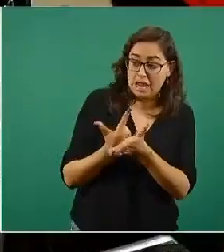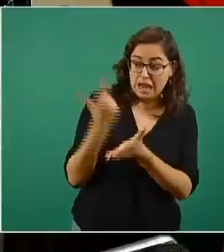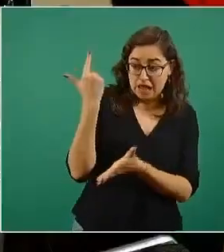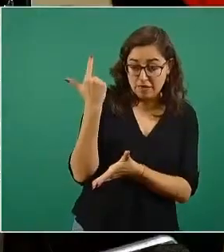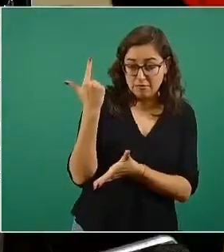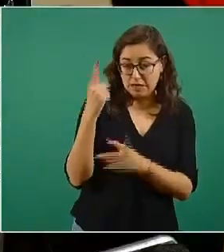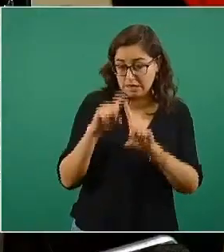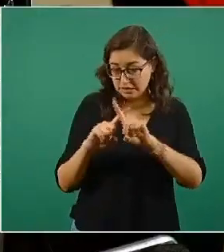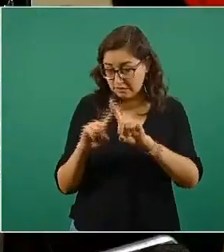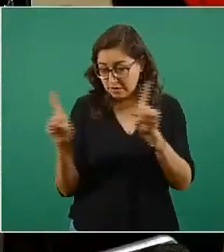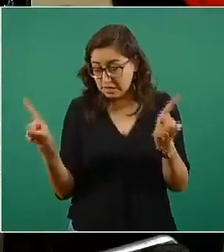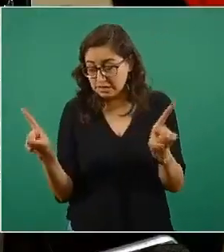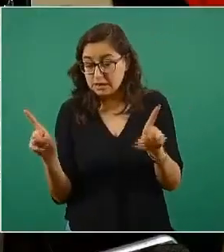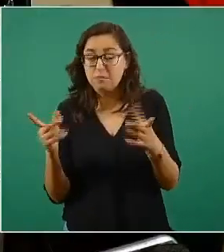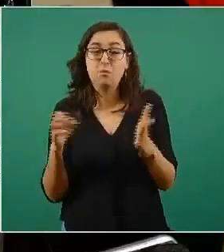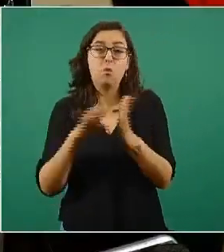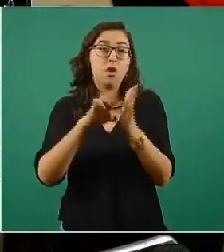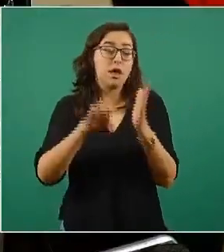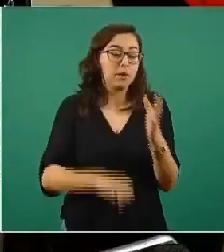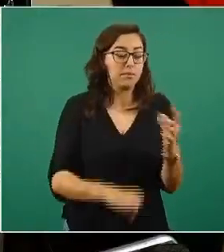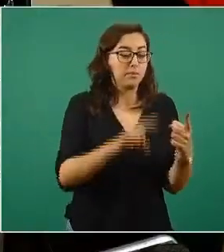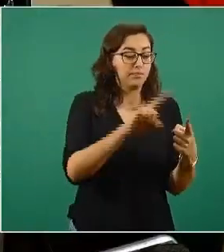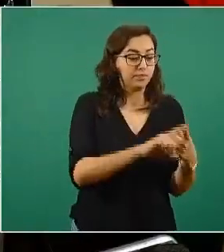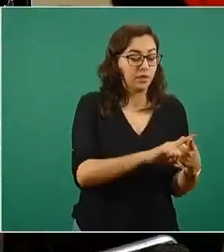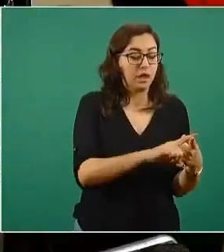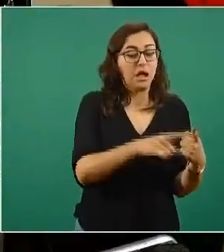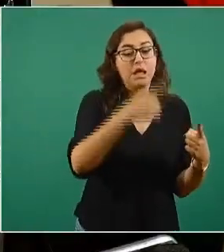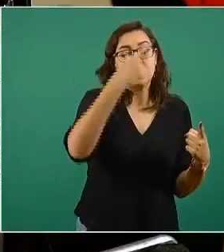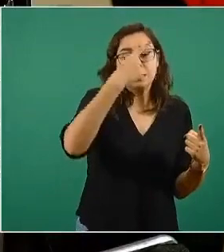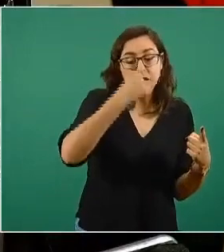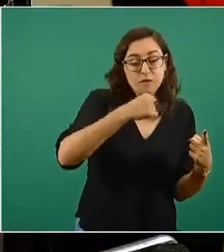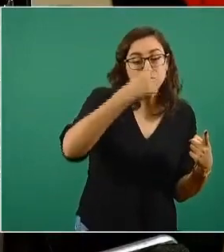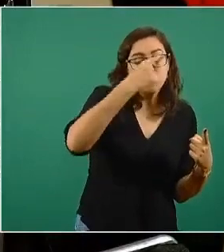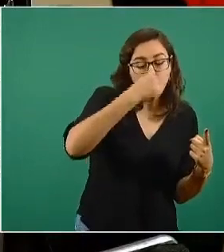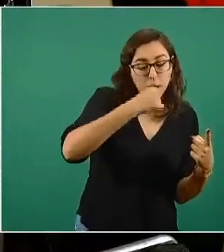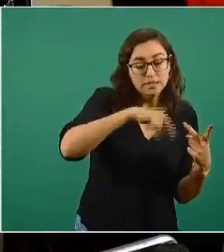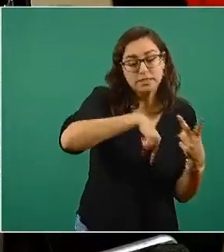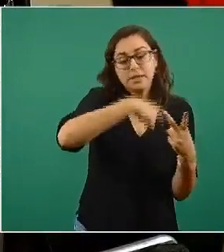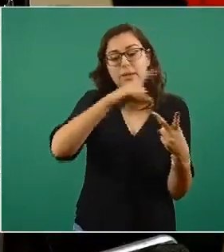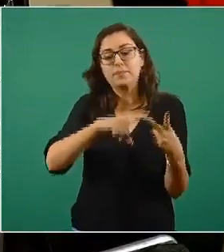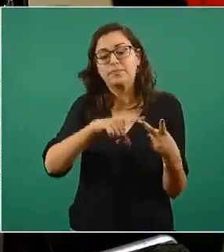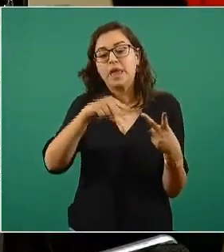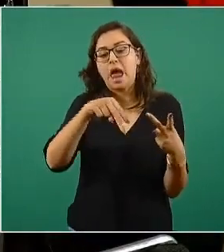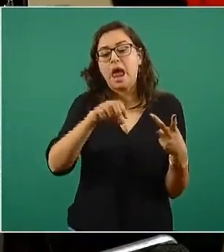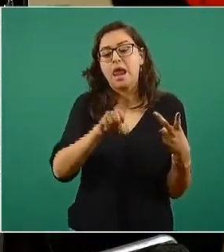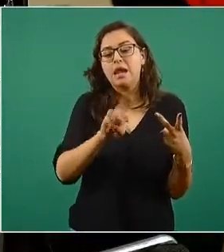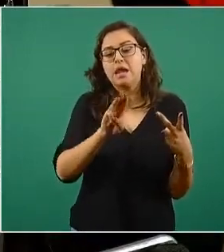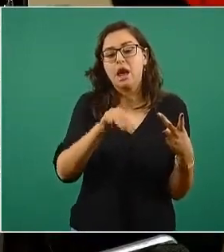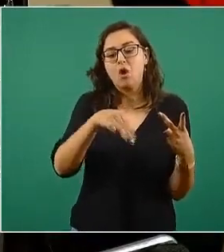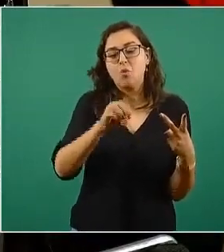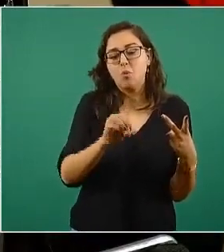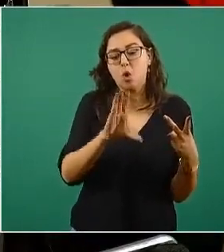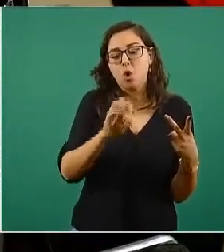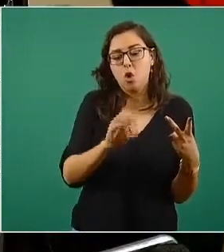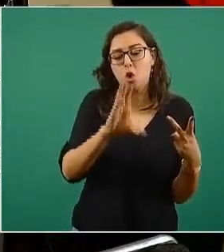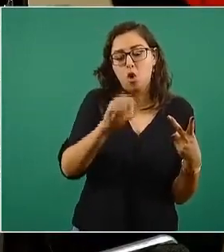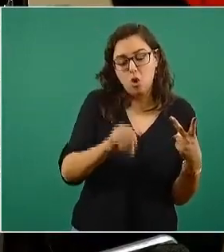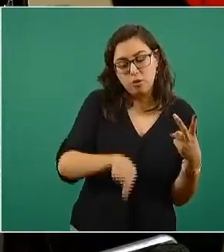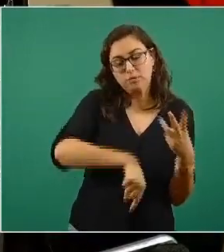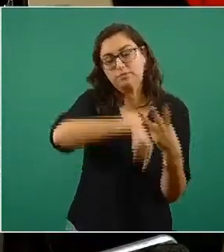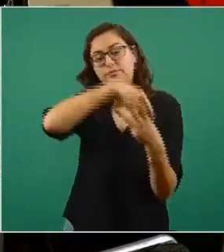por neumococo y ahora por el nuevo SARS-CoV-2, porque he notado que es un